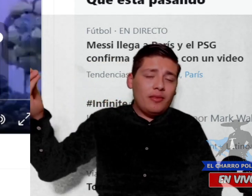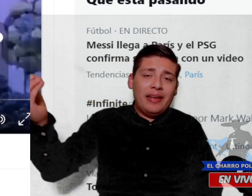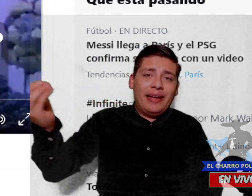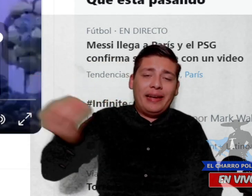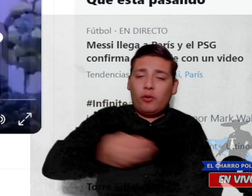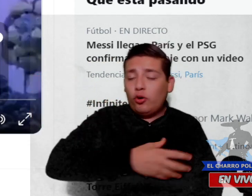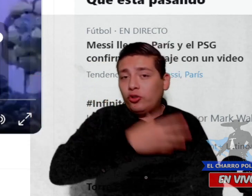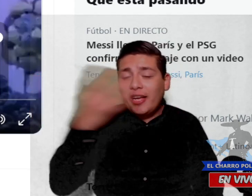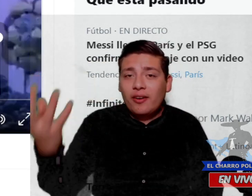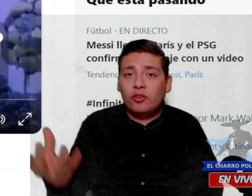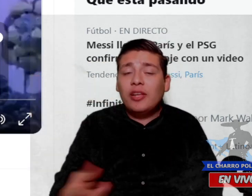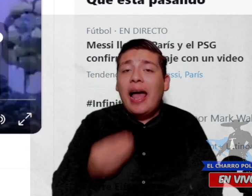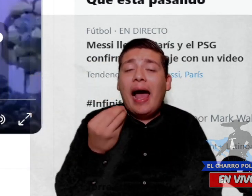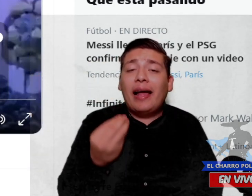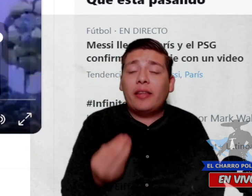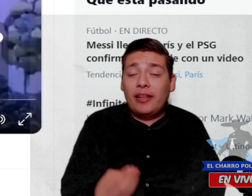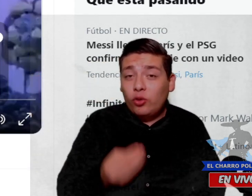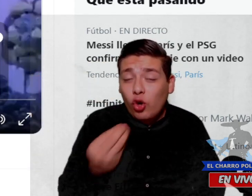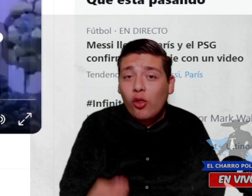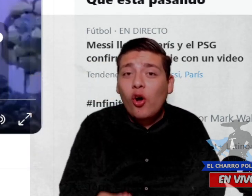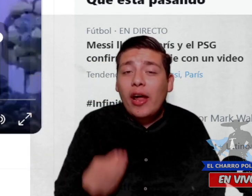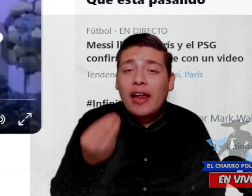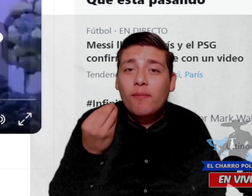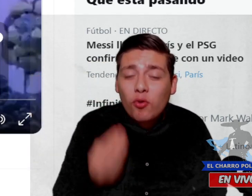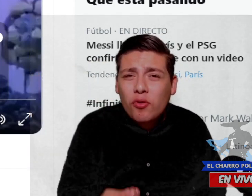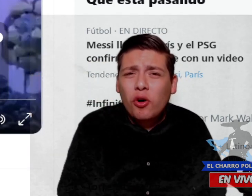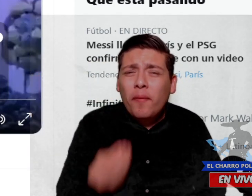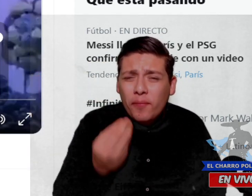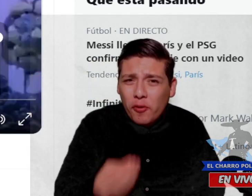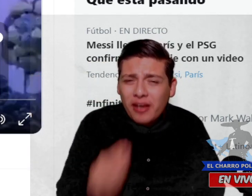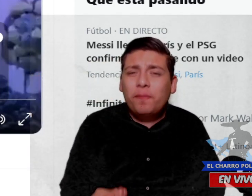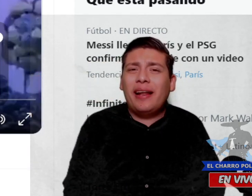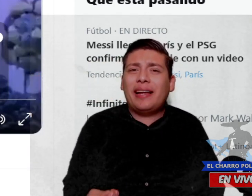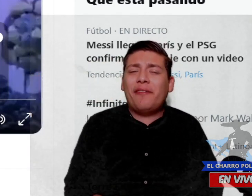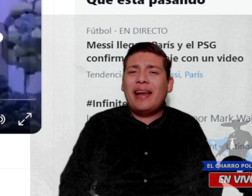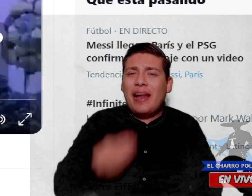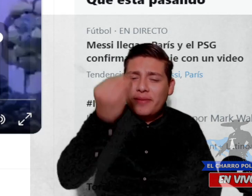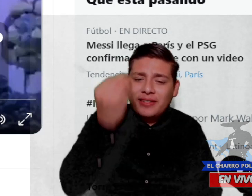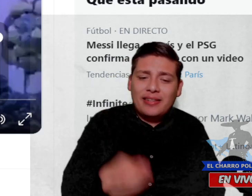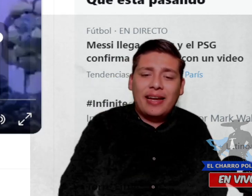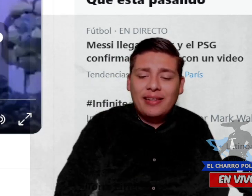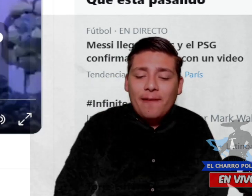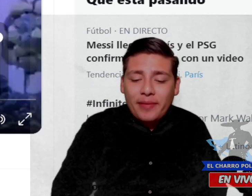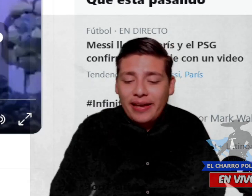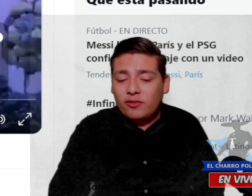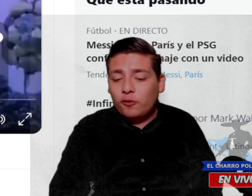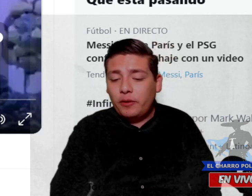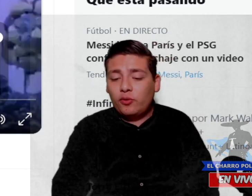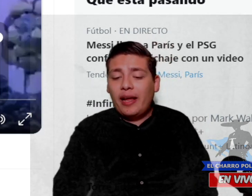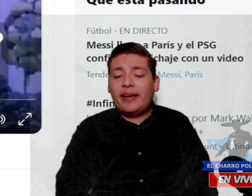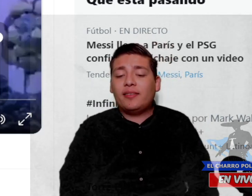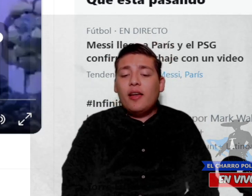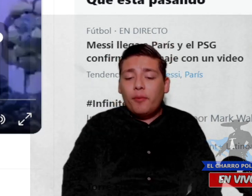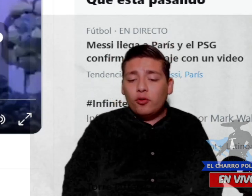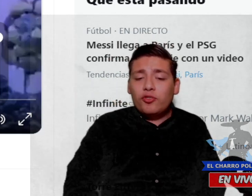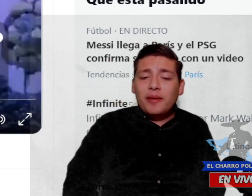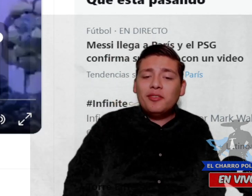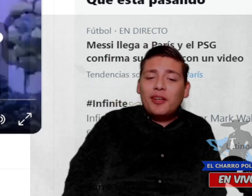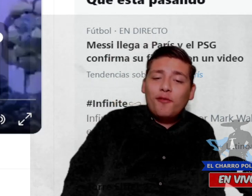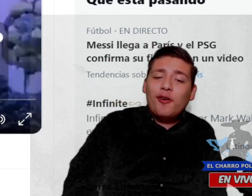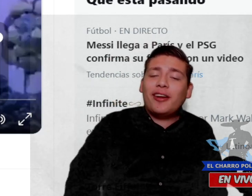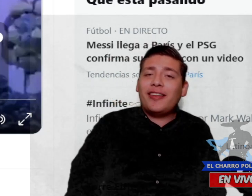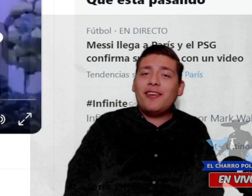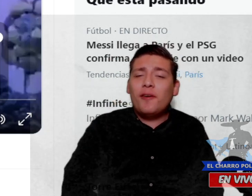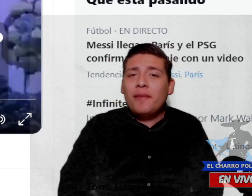conocernos en todo el mundo. No más para que vean la mezquindad de estos personajes. Pero